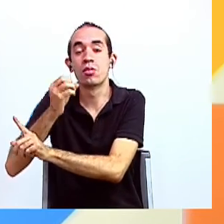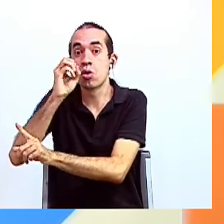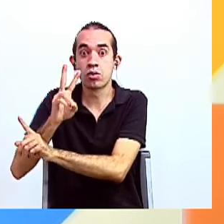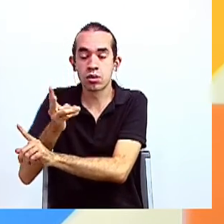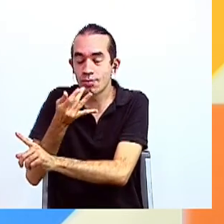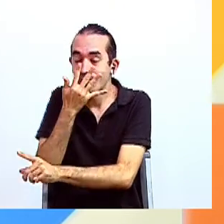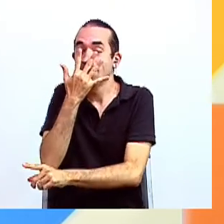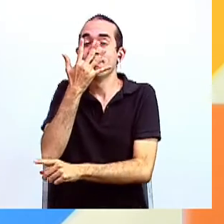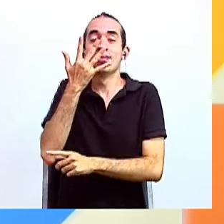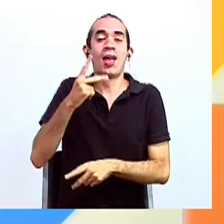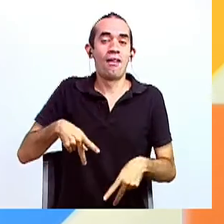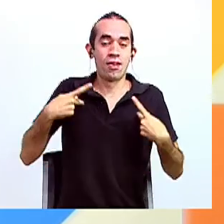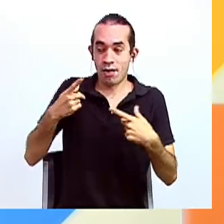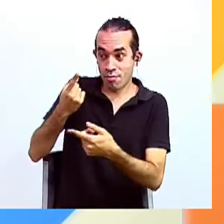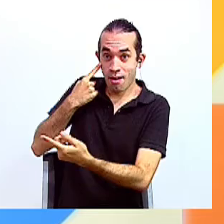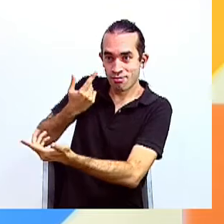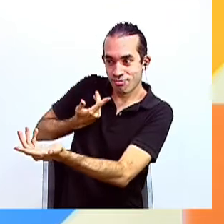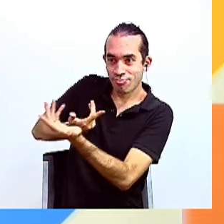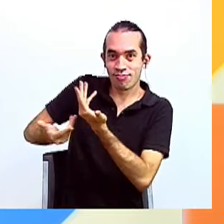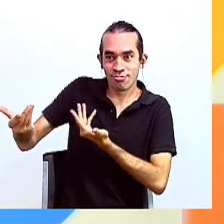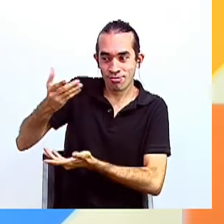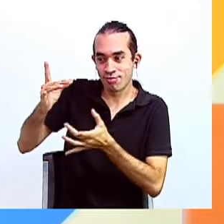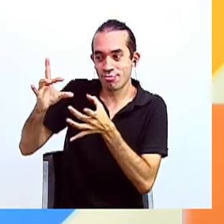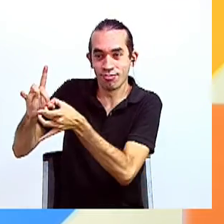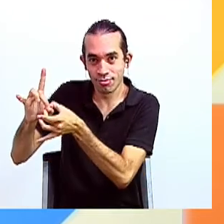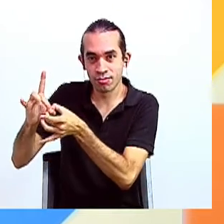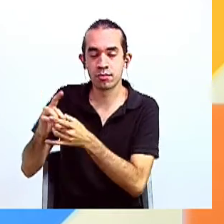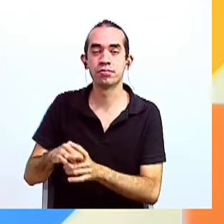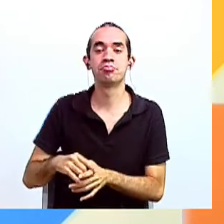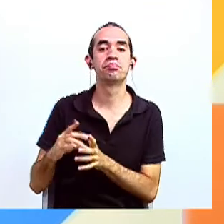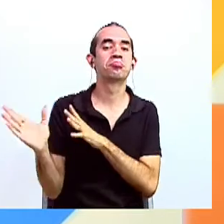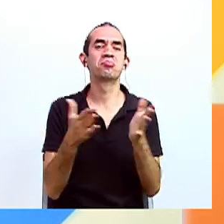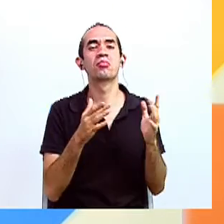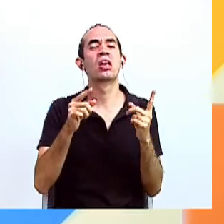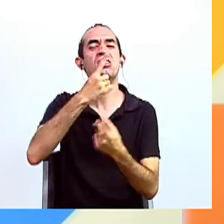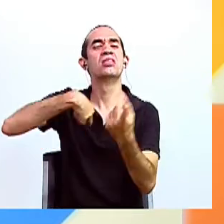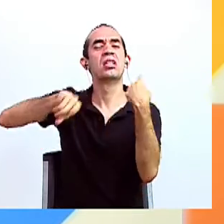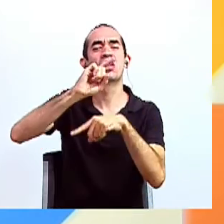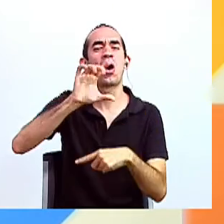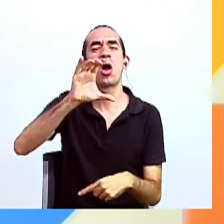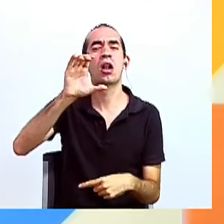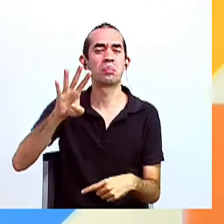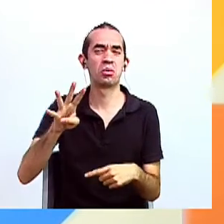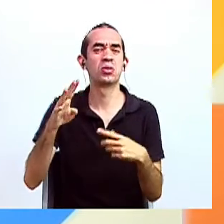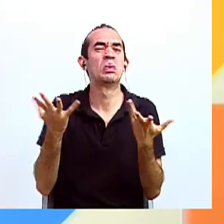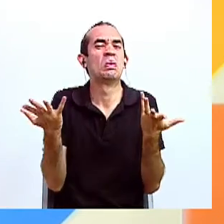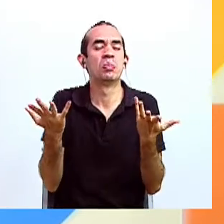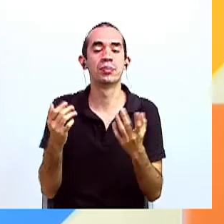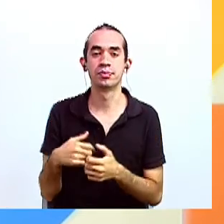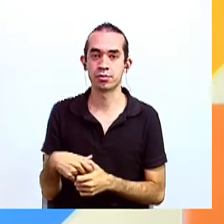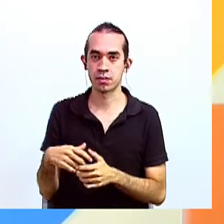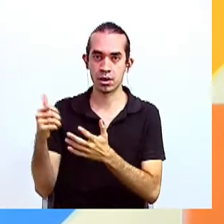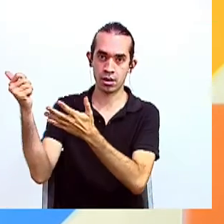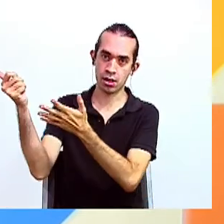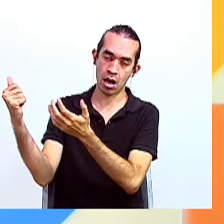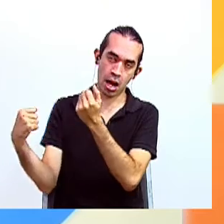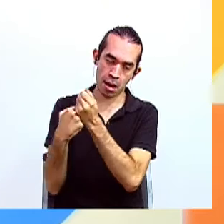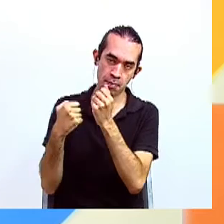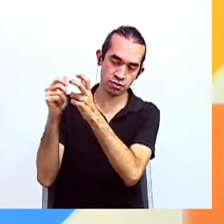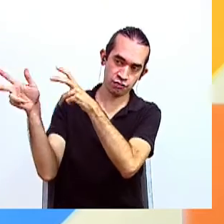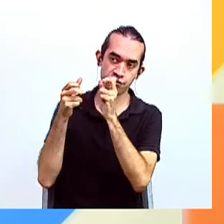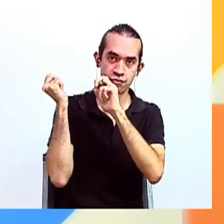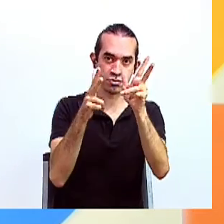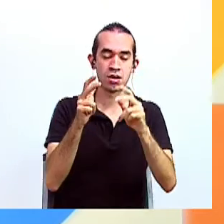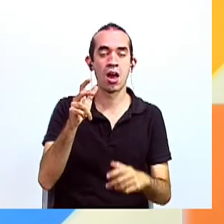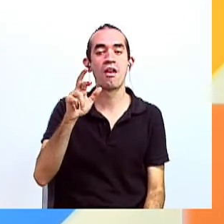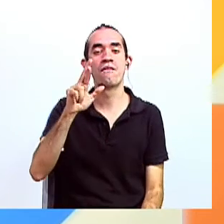¿Cómo ocurre entonces el ciclo del carbono? Vamos a apoyarnos también en un video realizado por Ricardo Benavides, donde